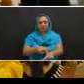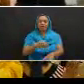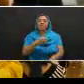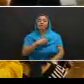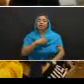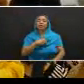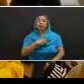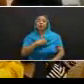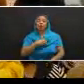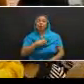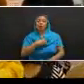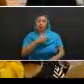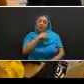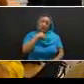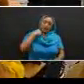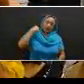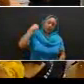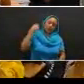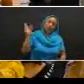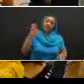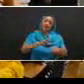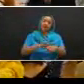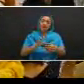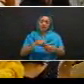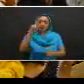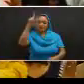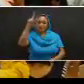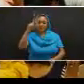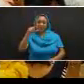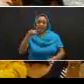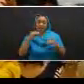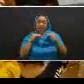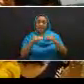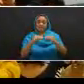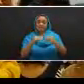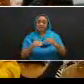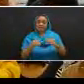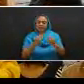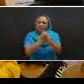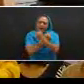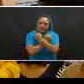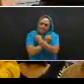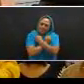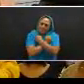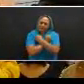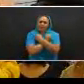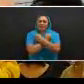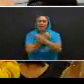Enséñame a amar.